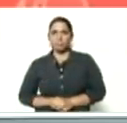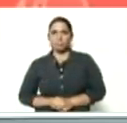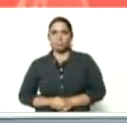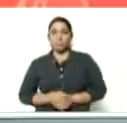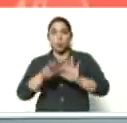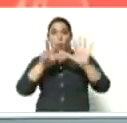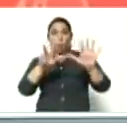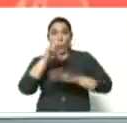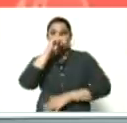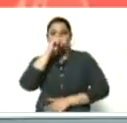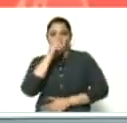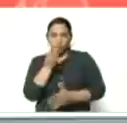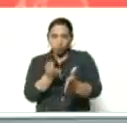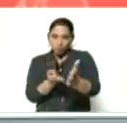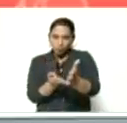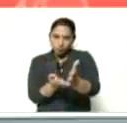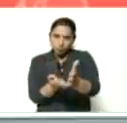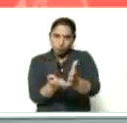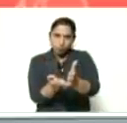8 años de lealtad,